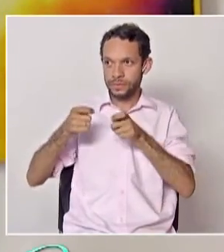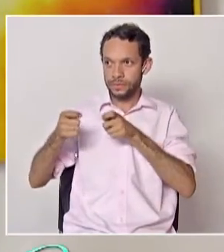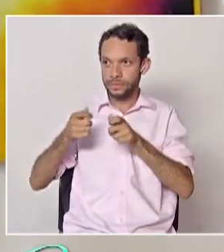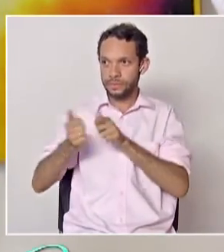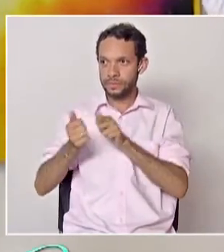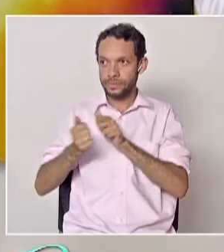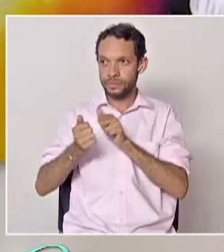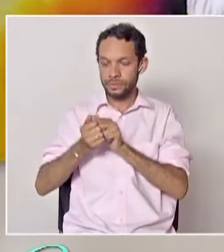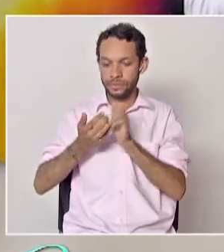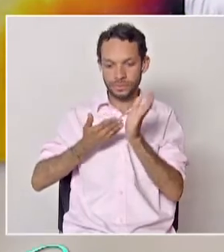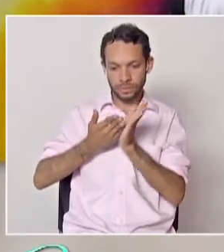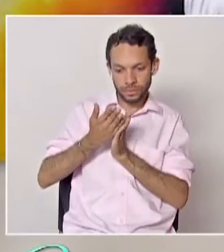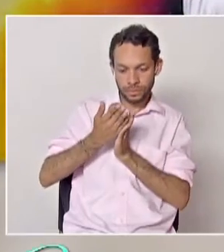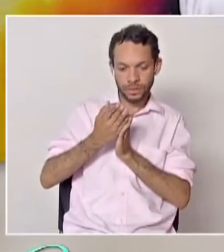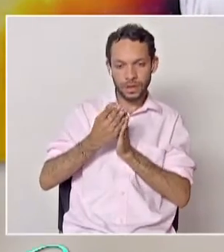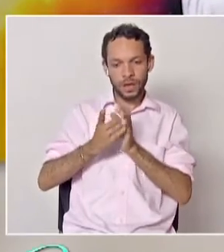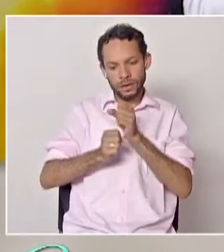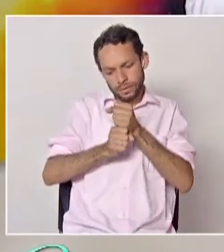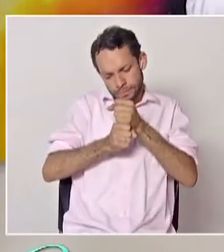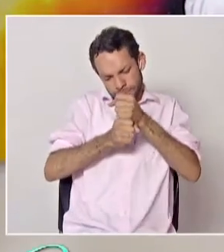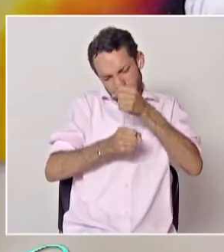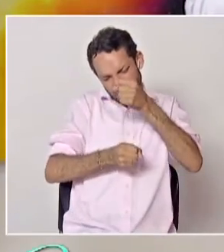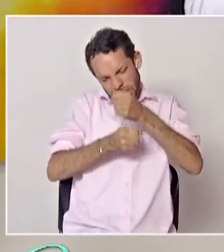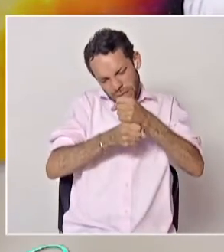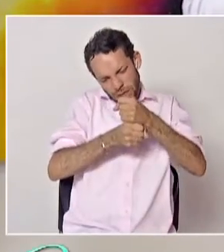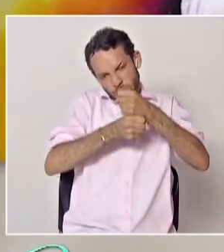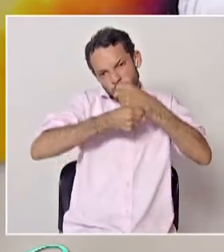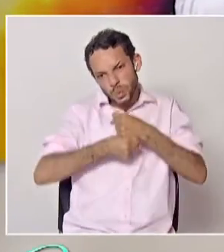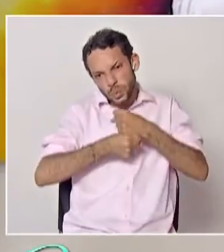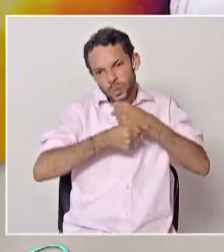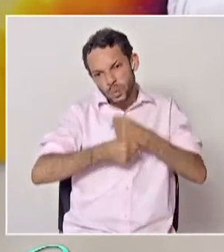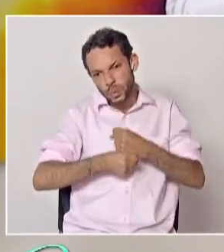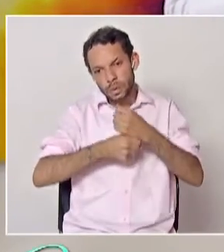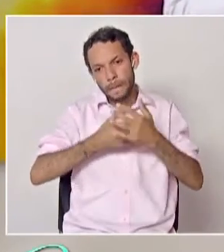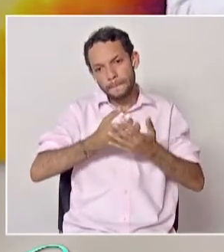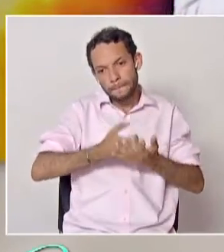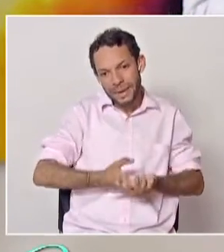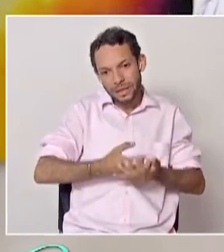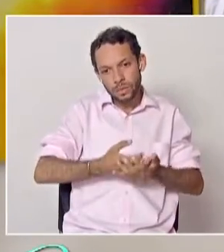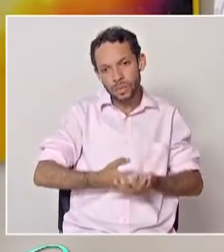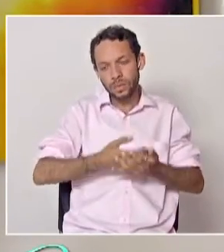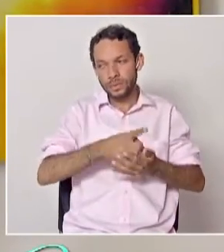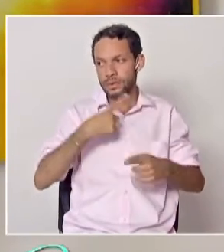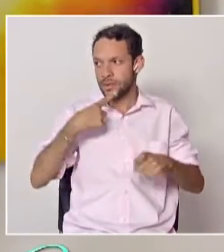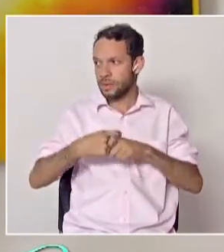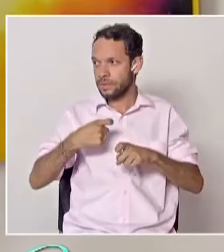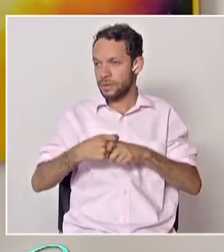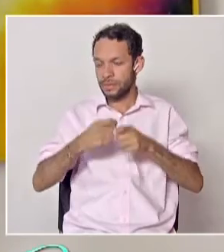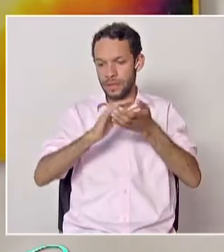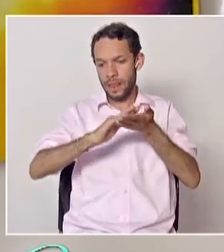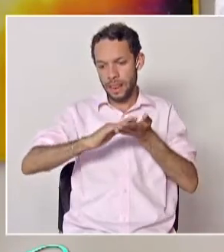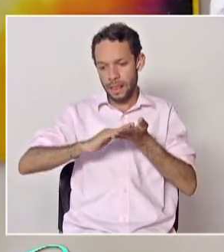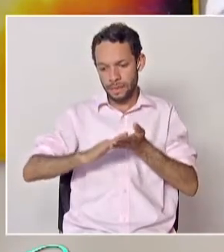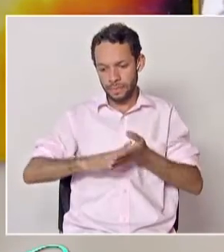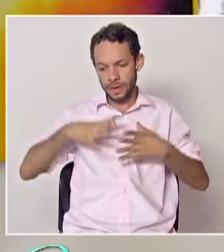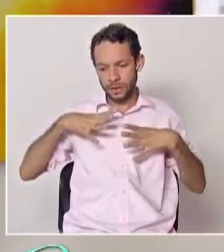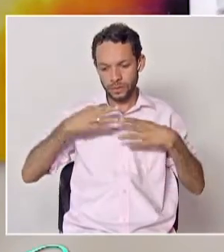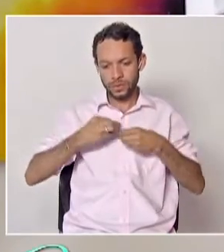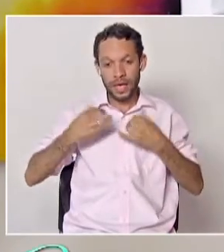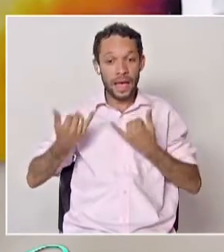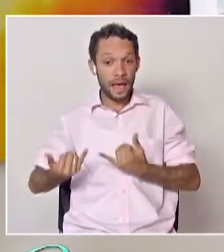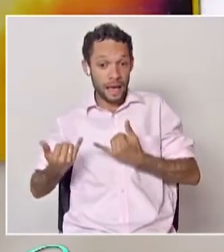es liberar, descomprimir y el dolor desaparece sin necesidad de muchas veces tomar un medicamento. Ya aquí vamos a entrar a una